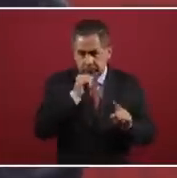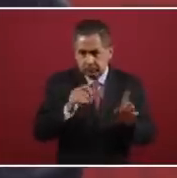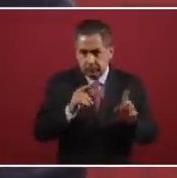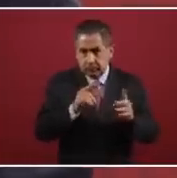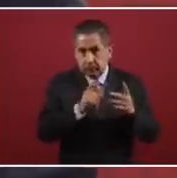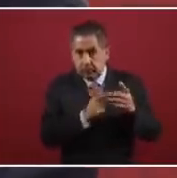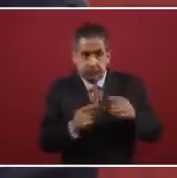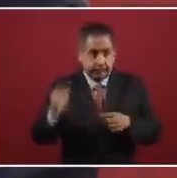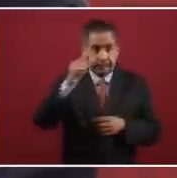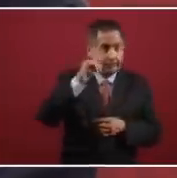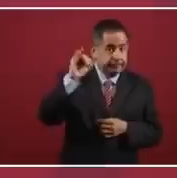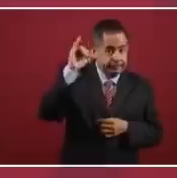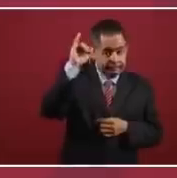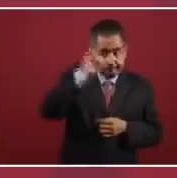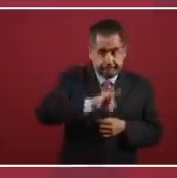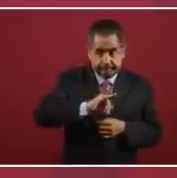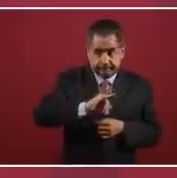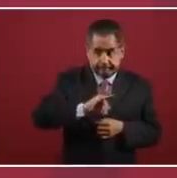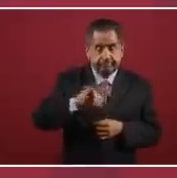sus jefes,